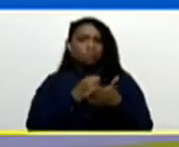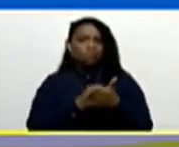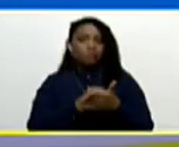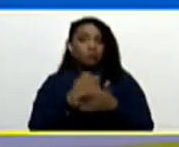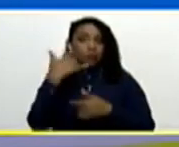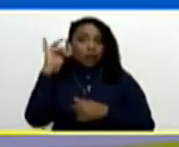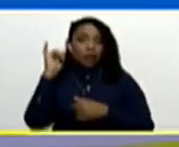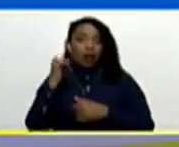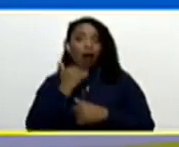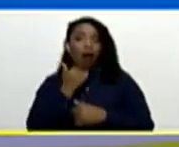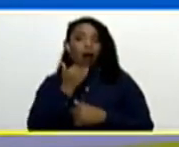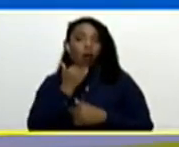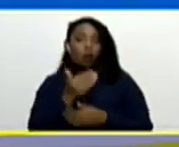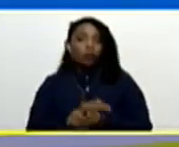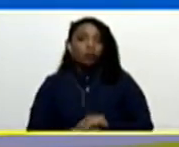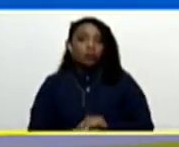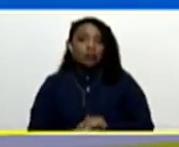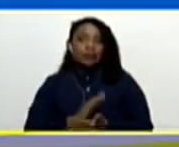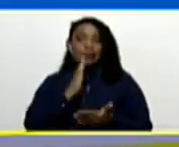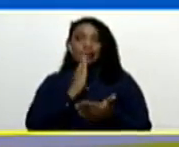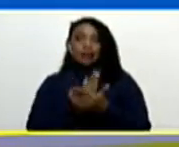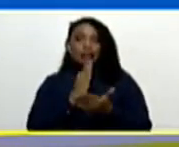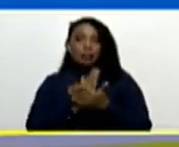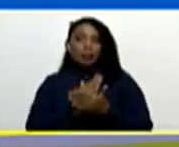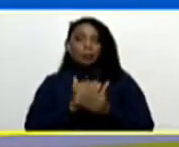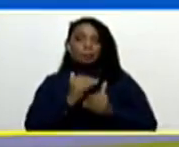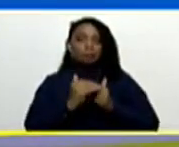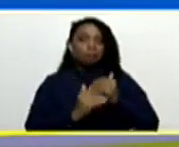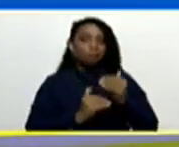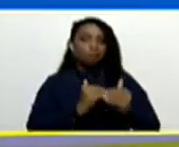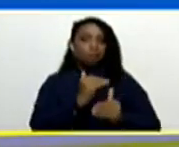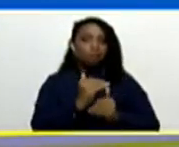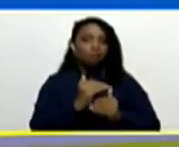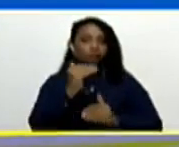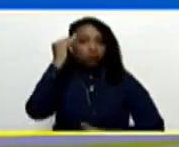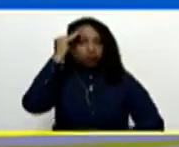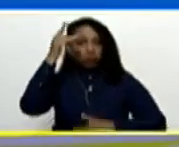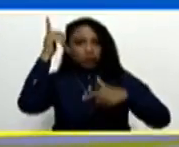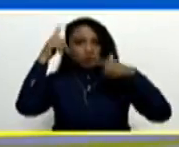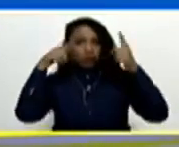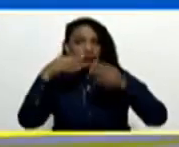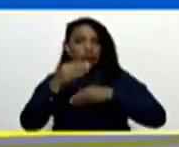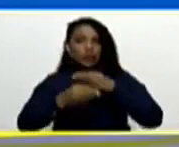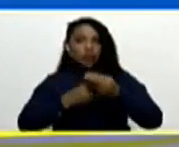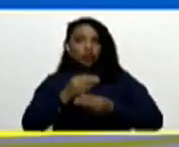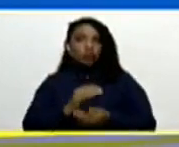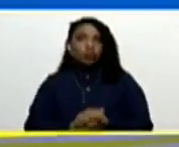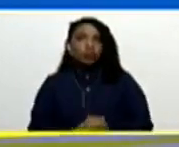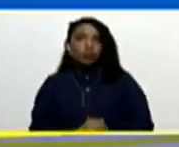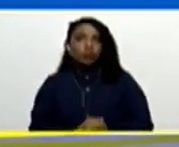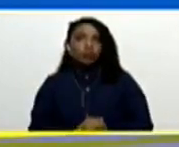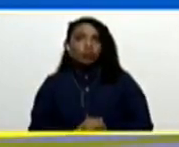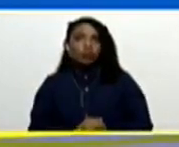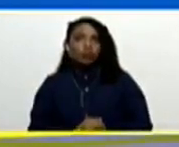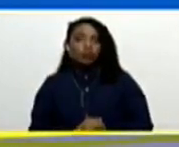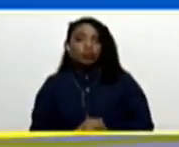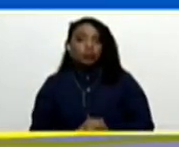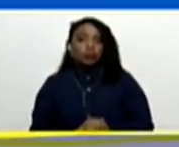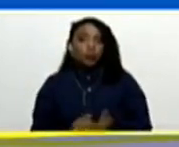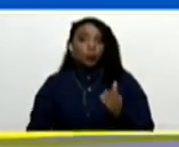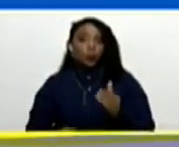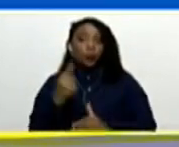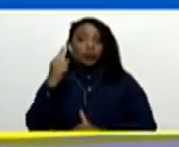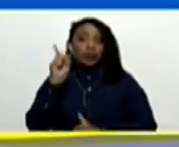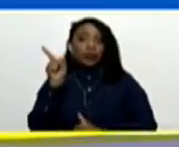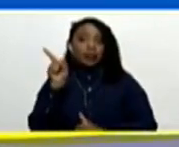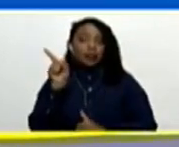Si hay algo que yo siempre recojo del comandante Chávez, no solamente haber una vez más